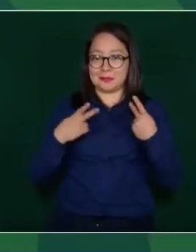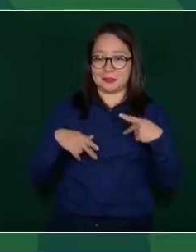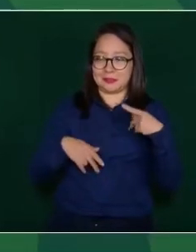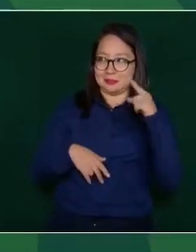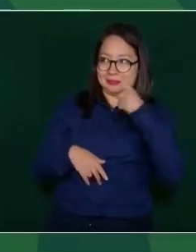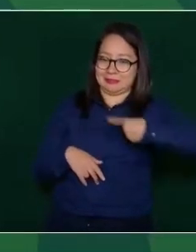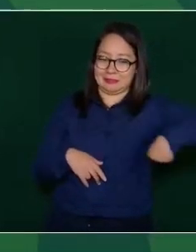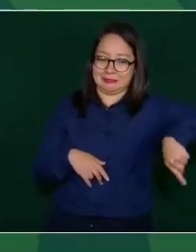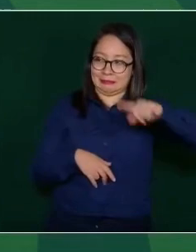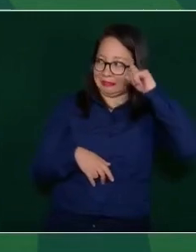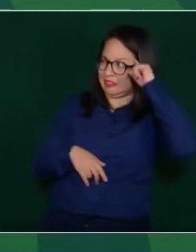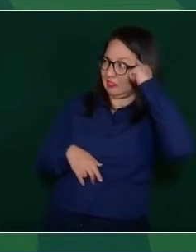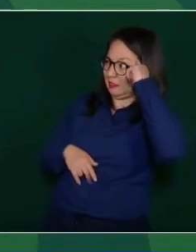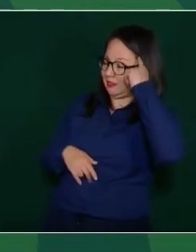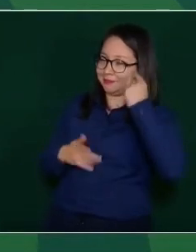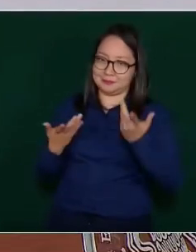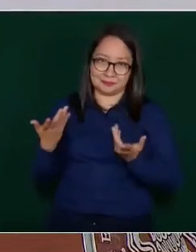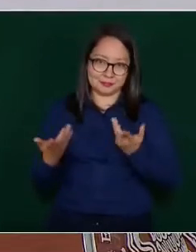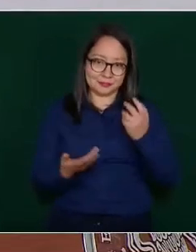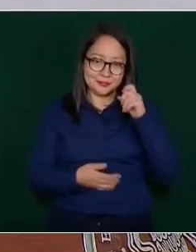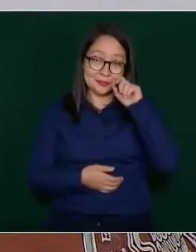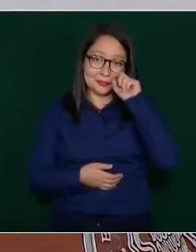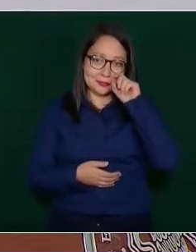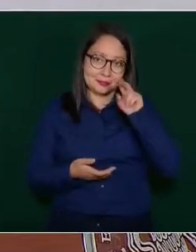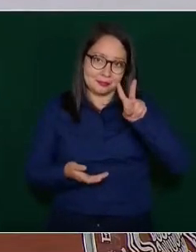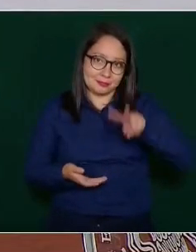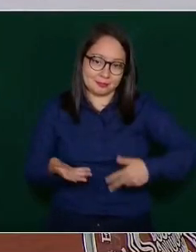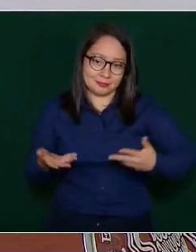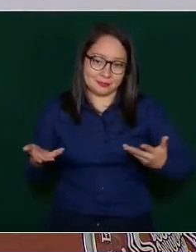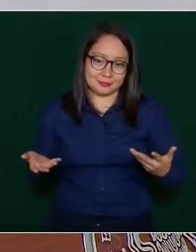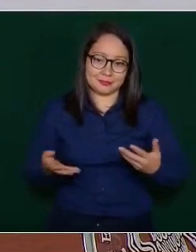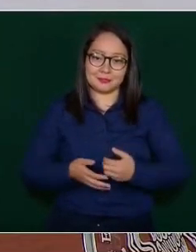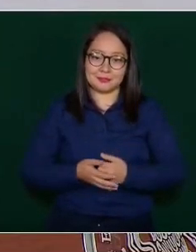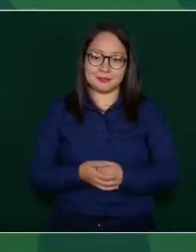tengo que aplicarme más en